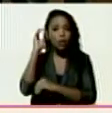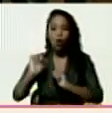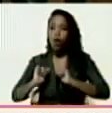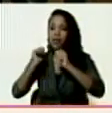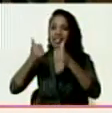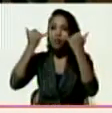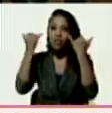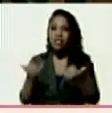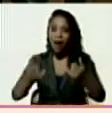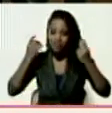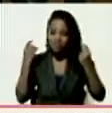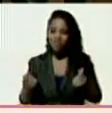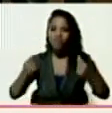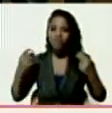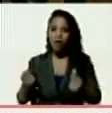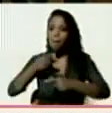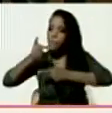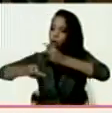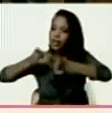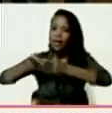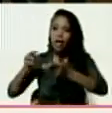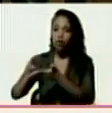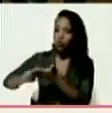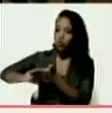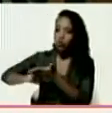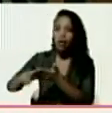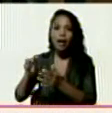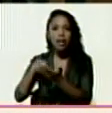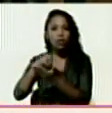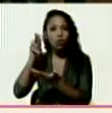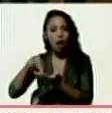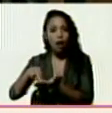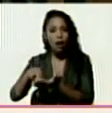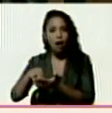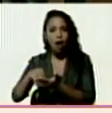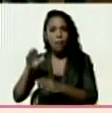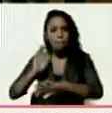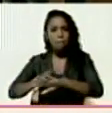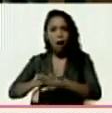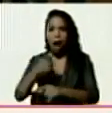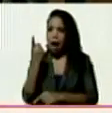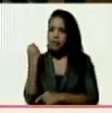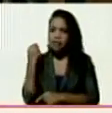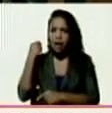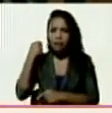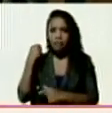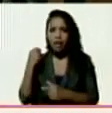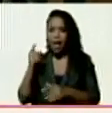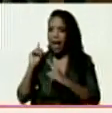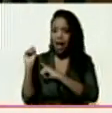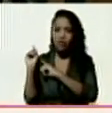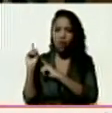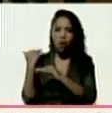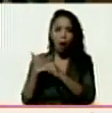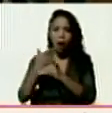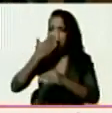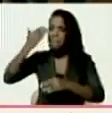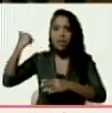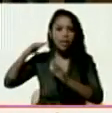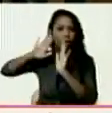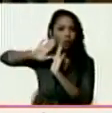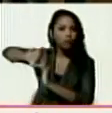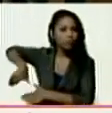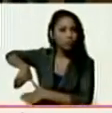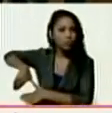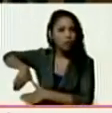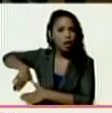ya con una política de reconciliación nacional. Lo que pasó el día de ayer ya es pasado. Es como en